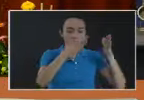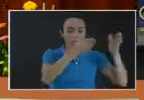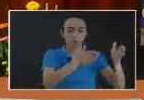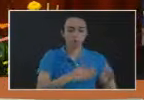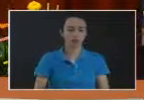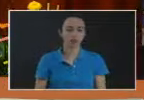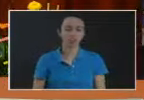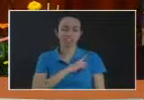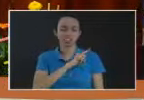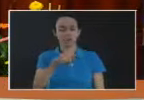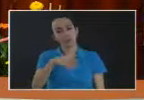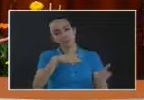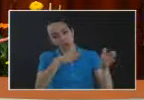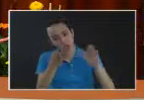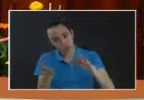Estaba muerto